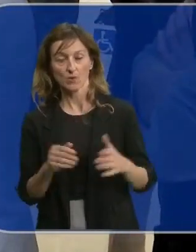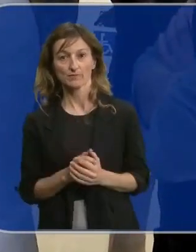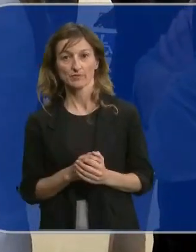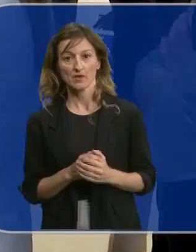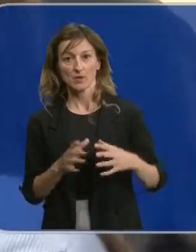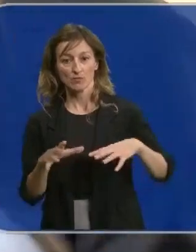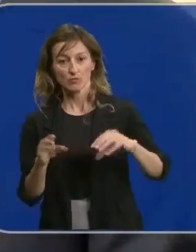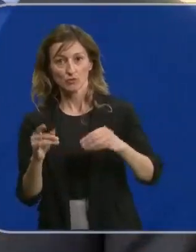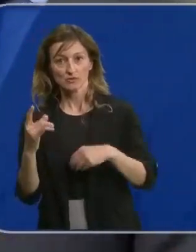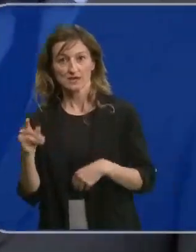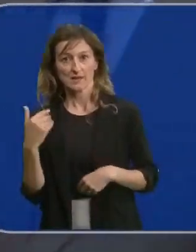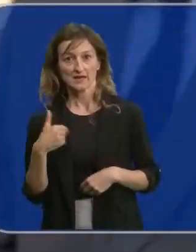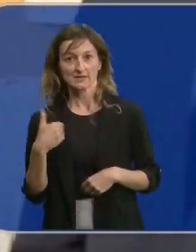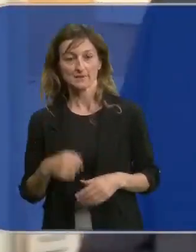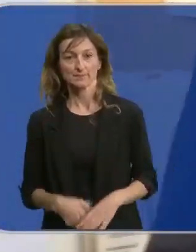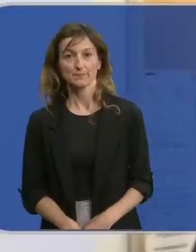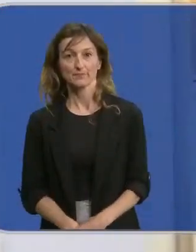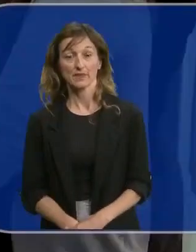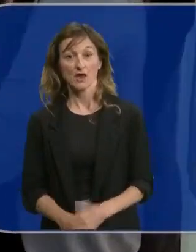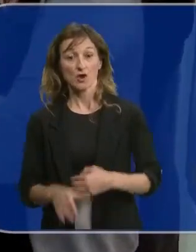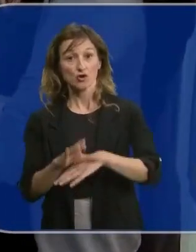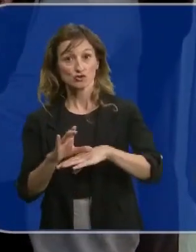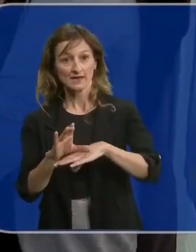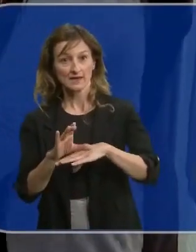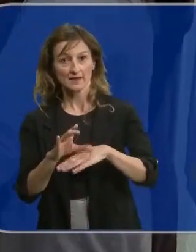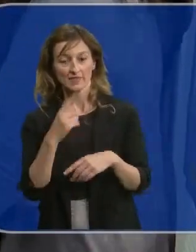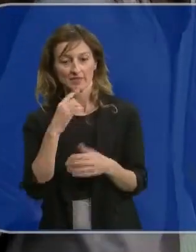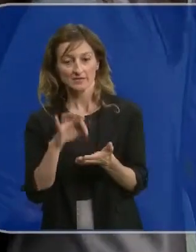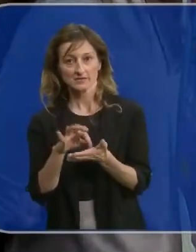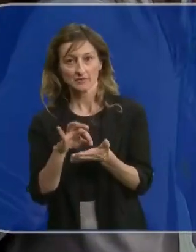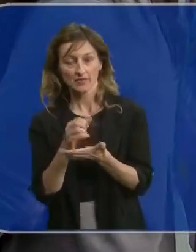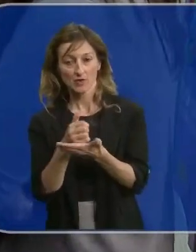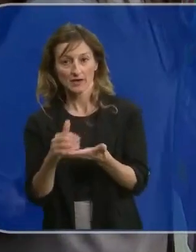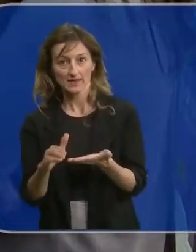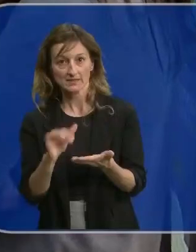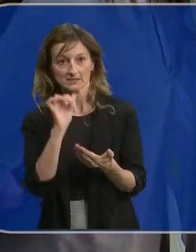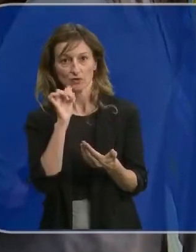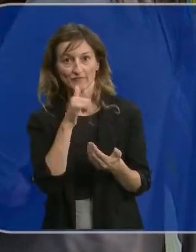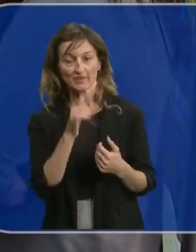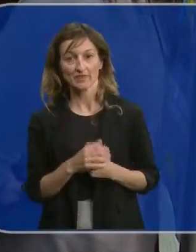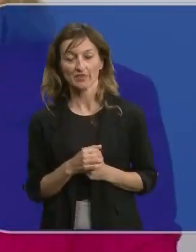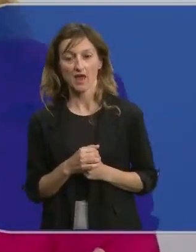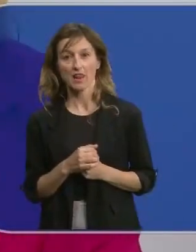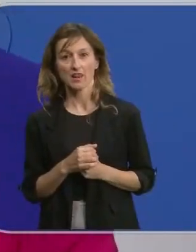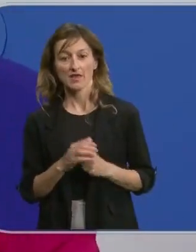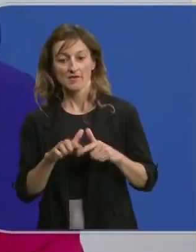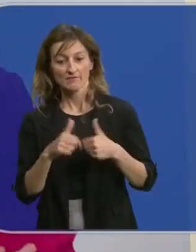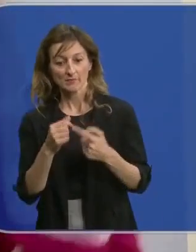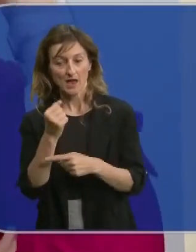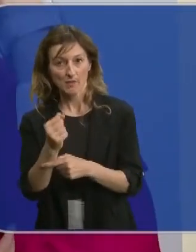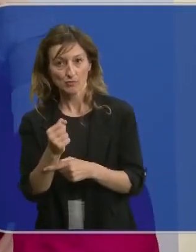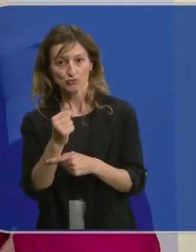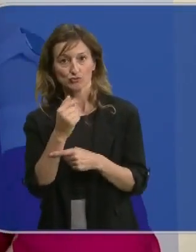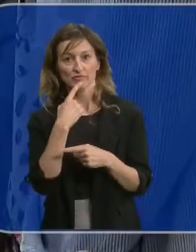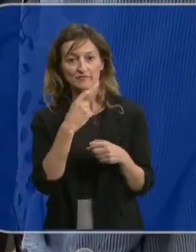sumarán a las de Burgos y Salamanca aquí la consejera de familia ha destacado que este servicio gratuito y confidencial es un apoyo a las familias ante